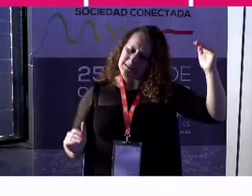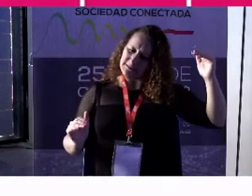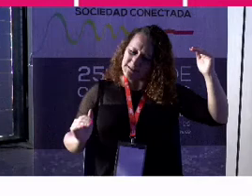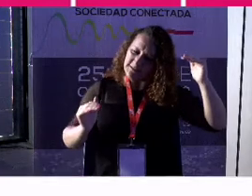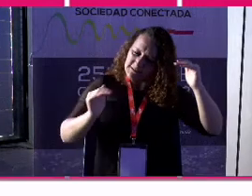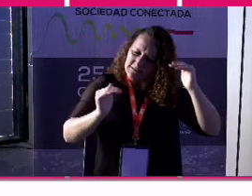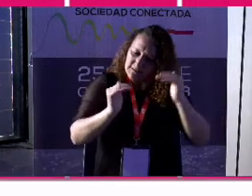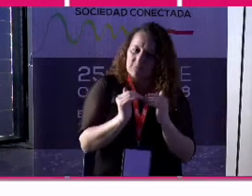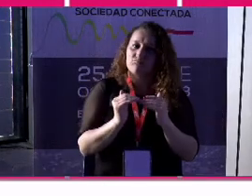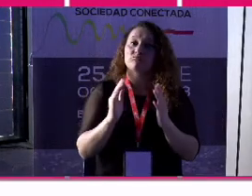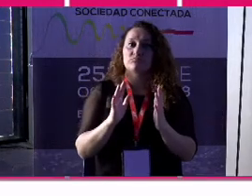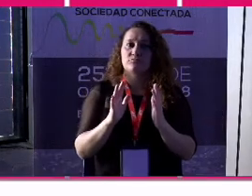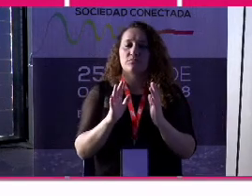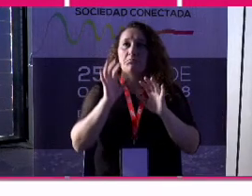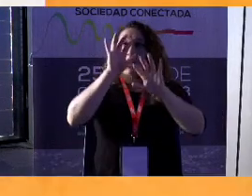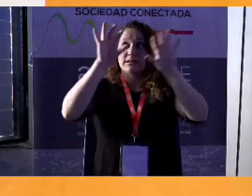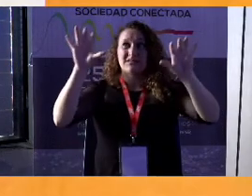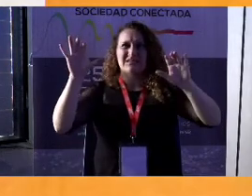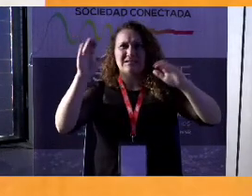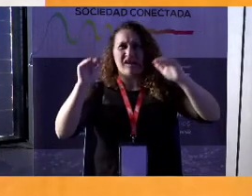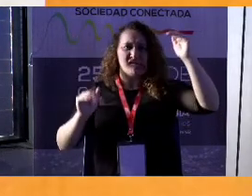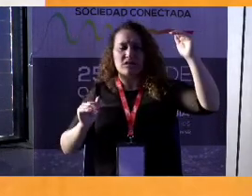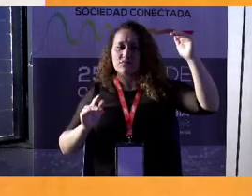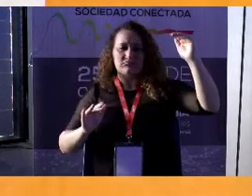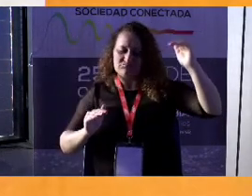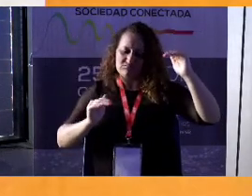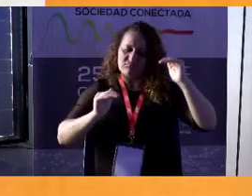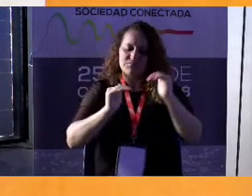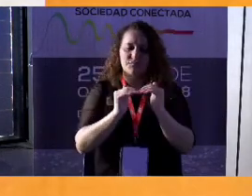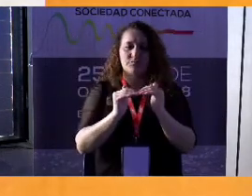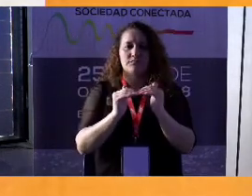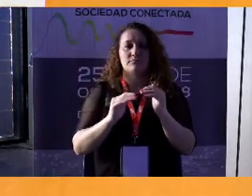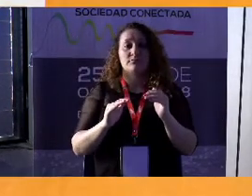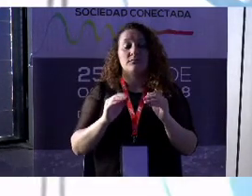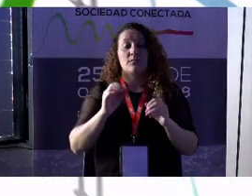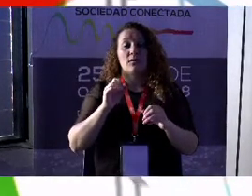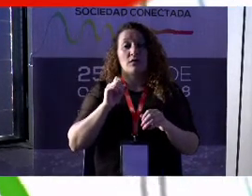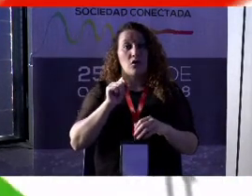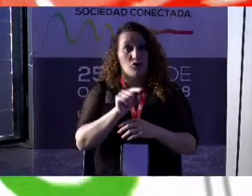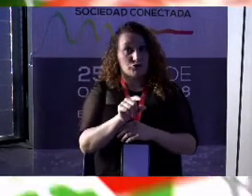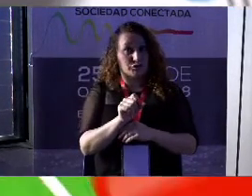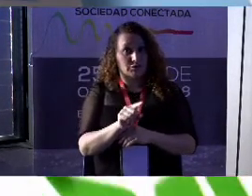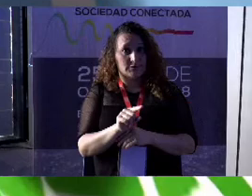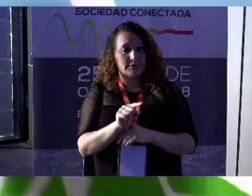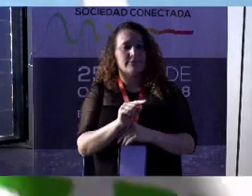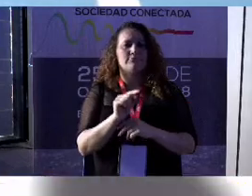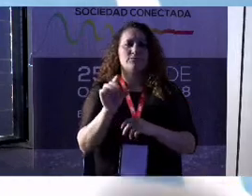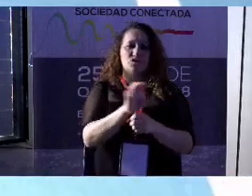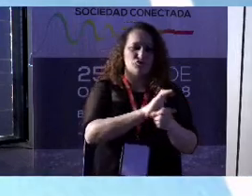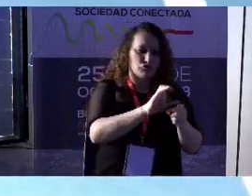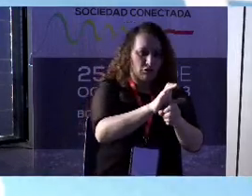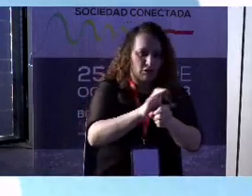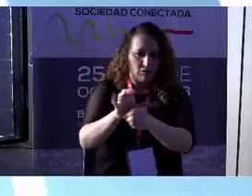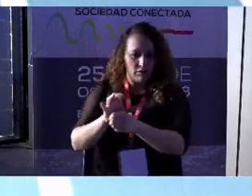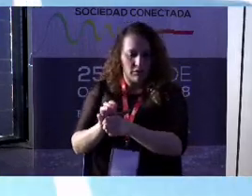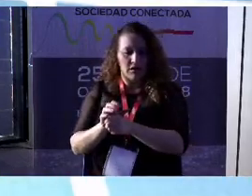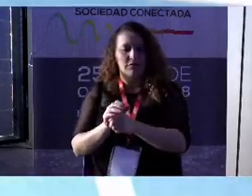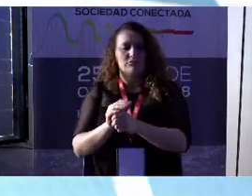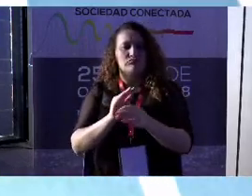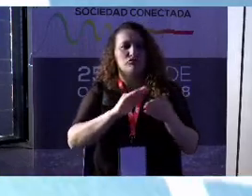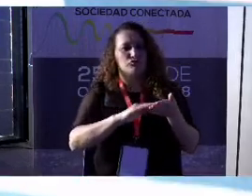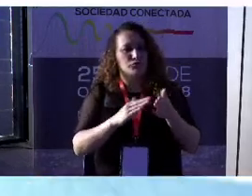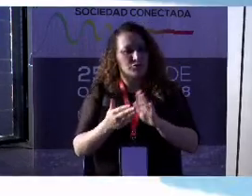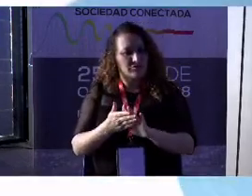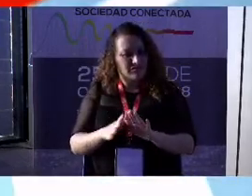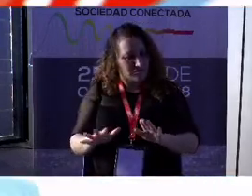países y entre ellos 11 ciudades y comunidades sostenibles lograr que las ciudades y los